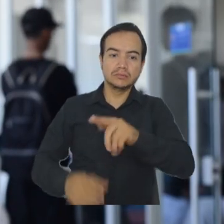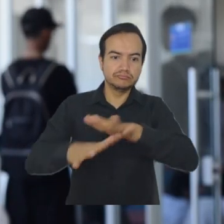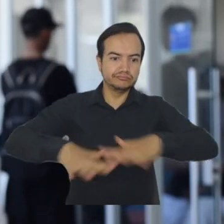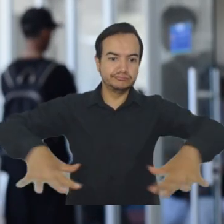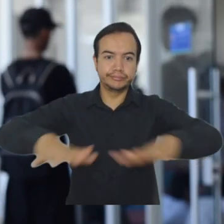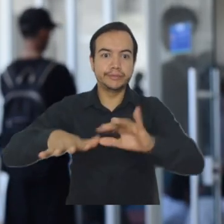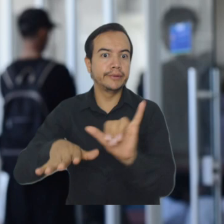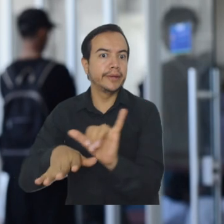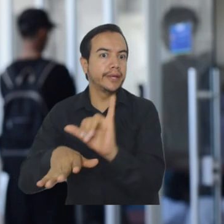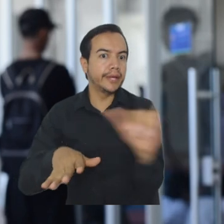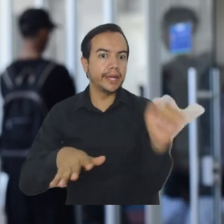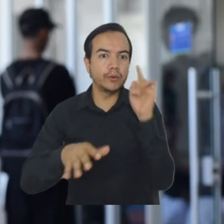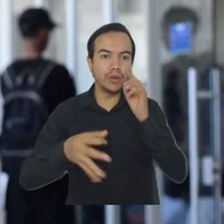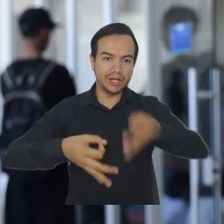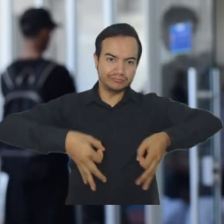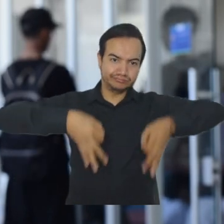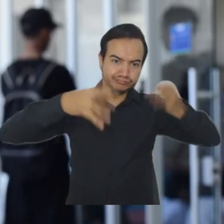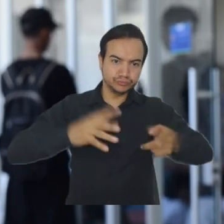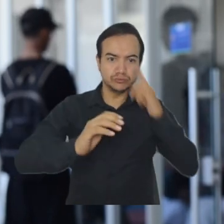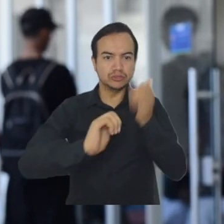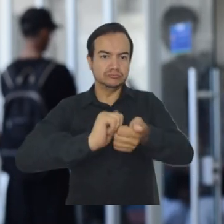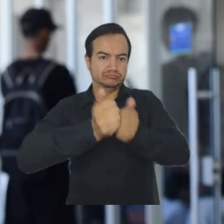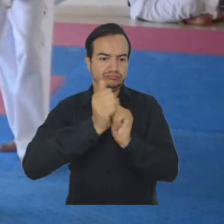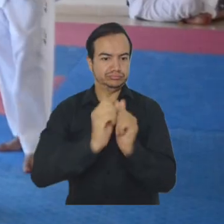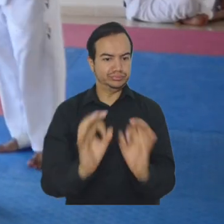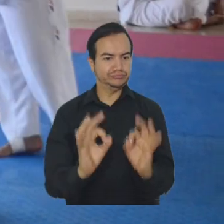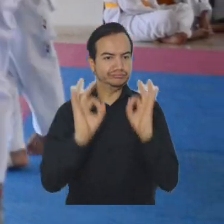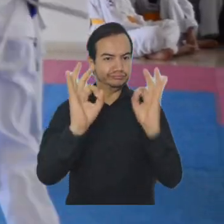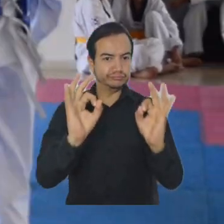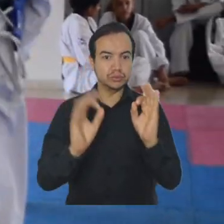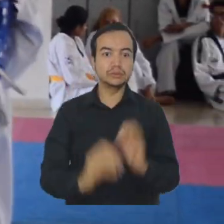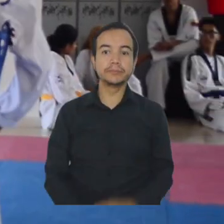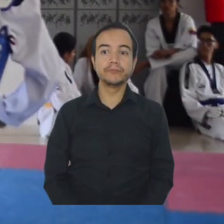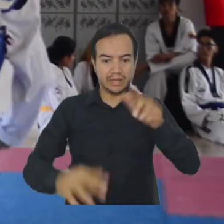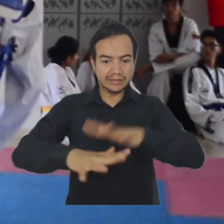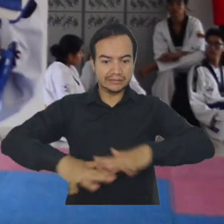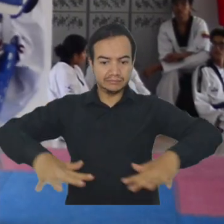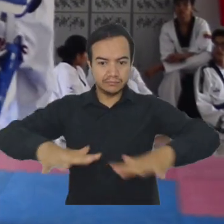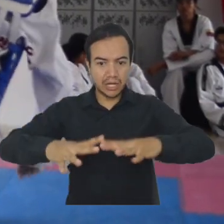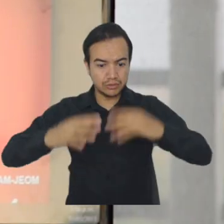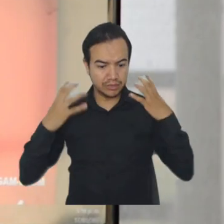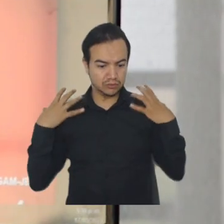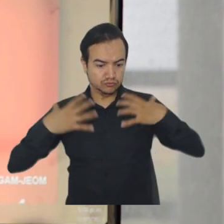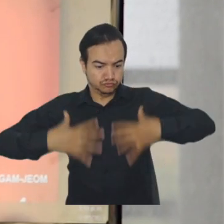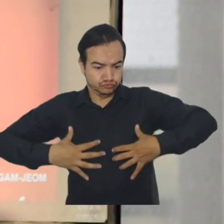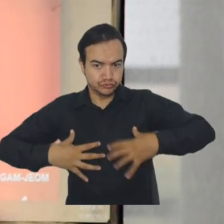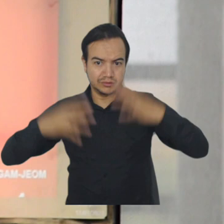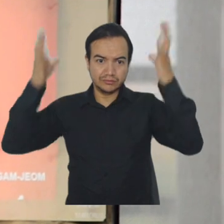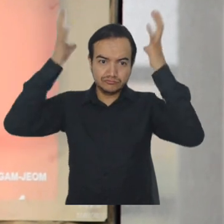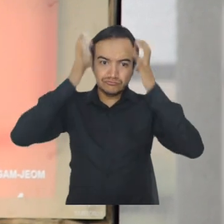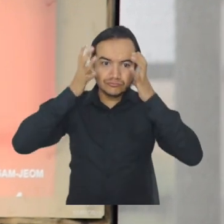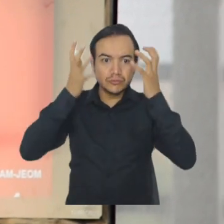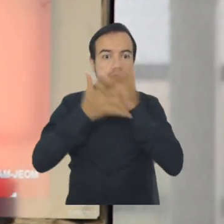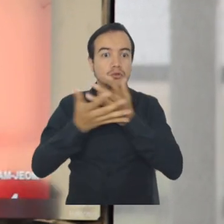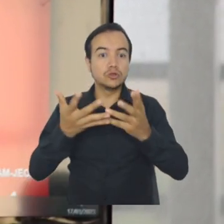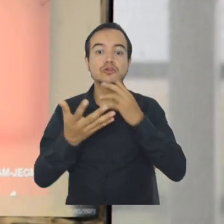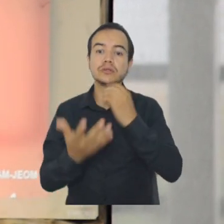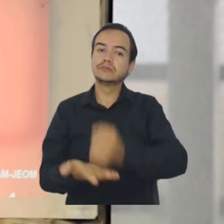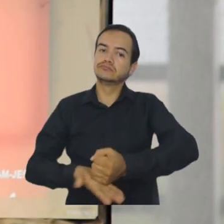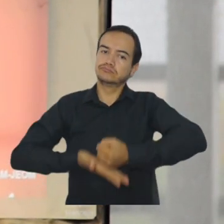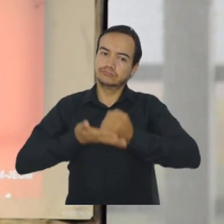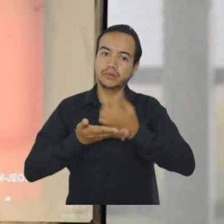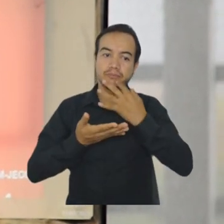un regional a nivel federativo como cualquiera, porque con estos implementos es la única manera de saber